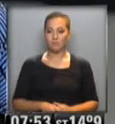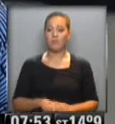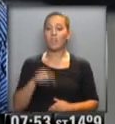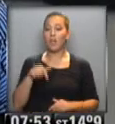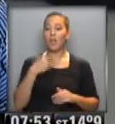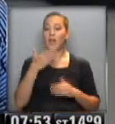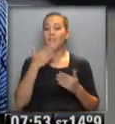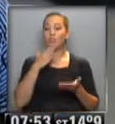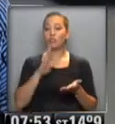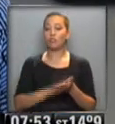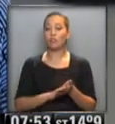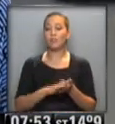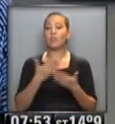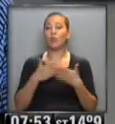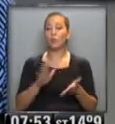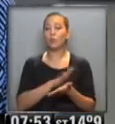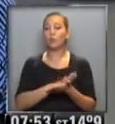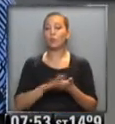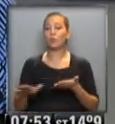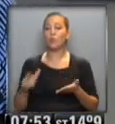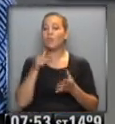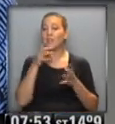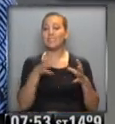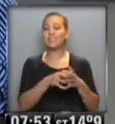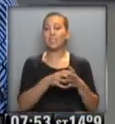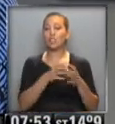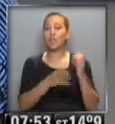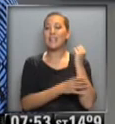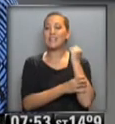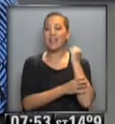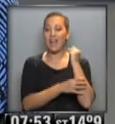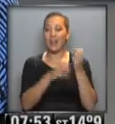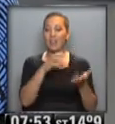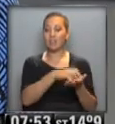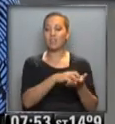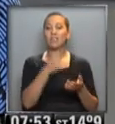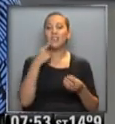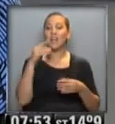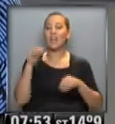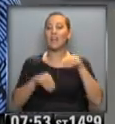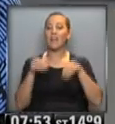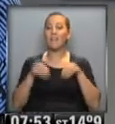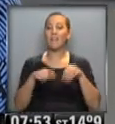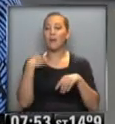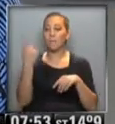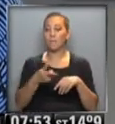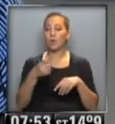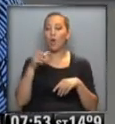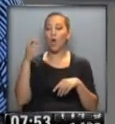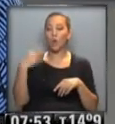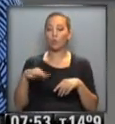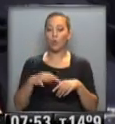Vamos a hablar ahora del lanzamiento de un nuevo frente de centro izquierda en la ciudad de Buenos Aires con vistas a las elecciones legislativas del próximo mes de